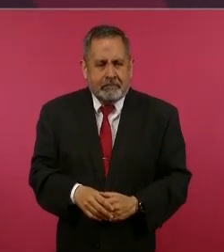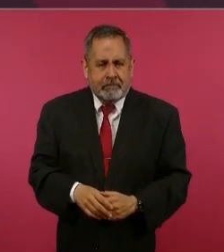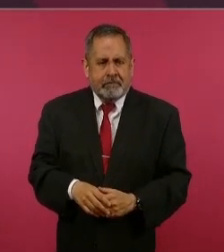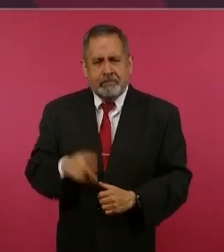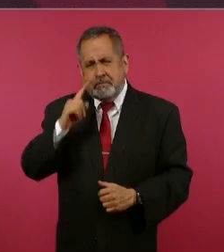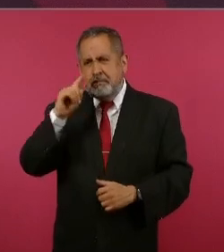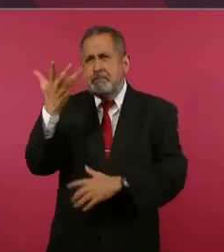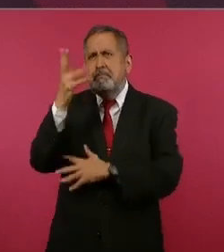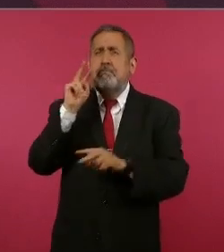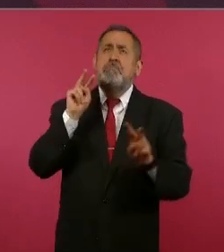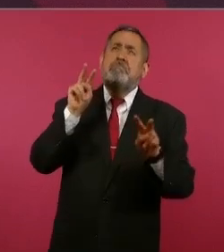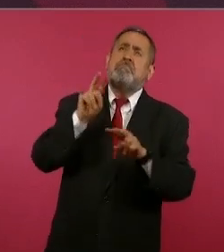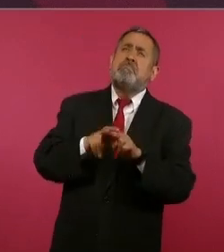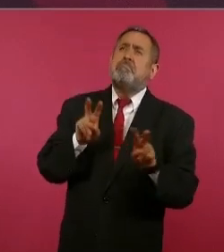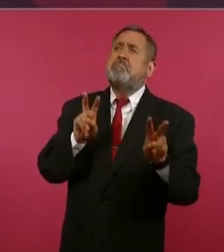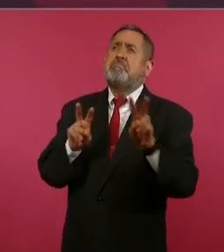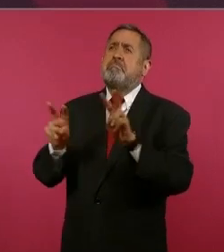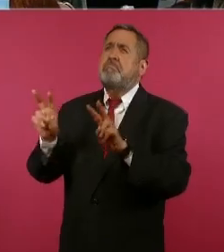ver los árboles,